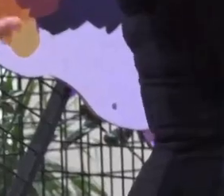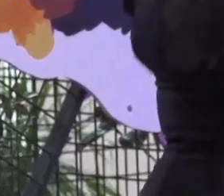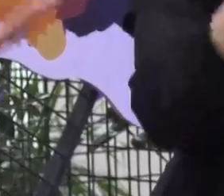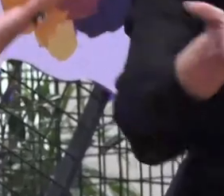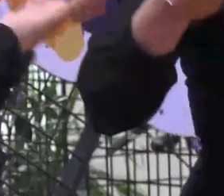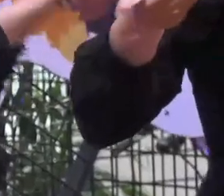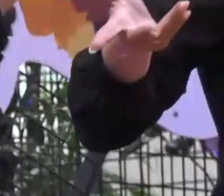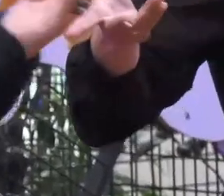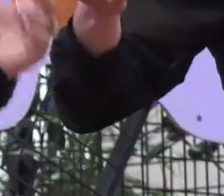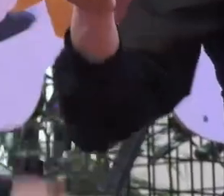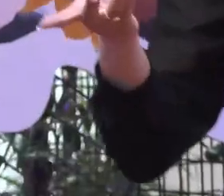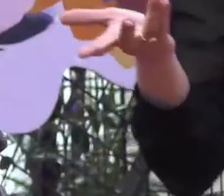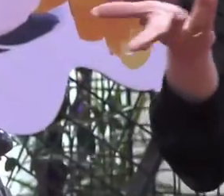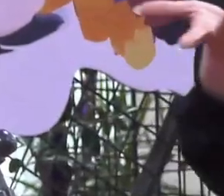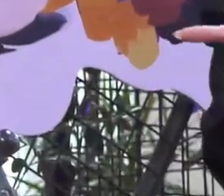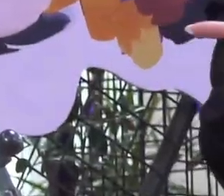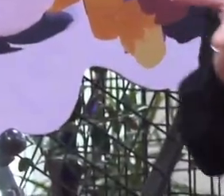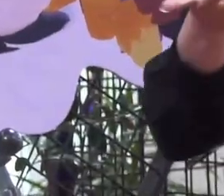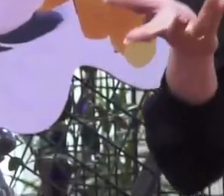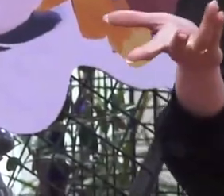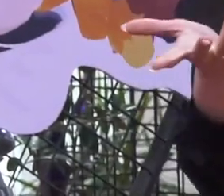tipo de mujer